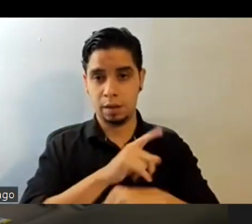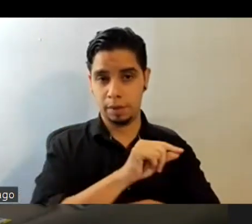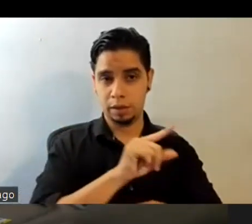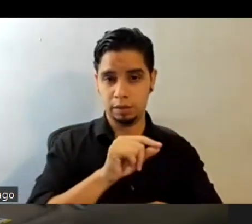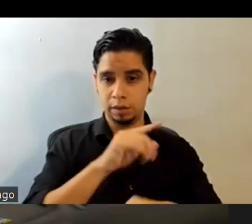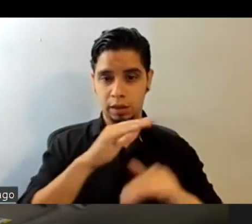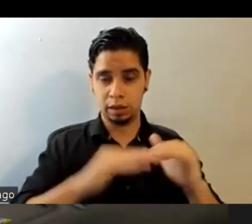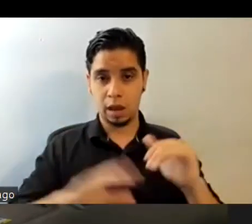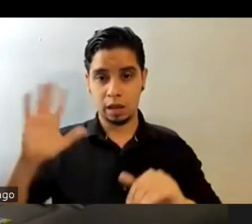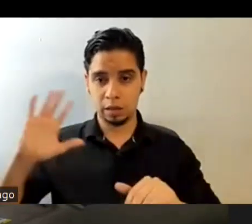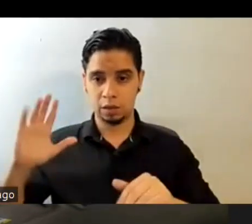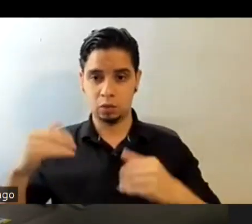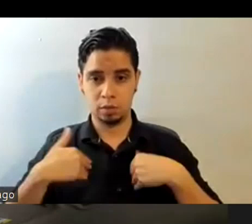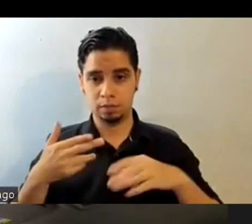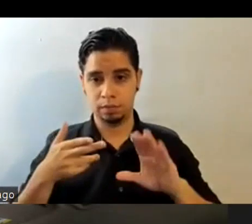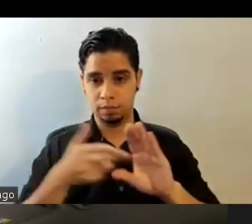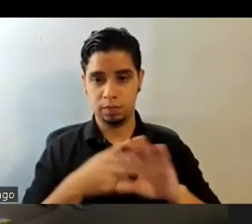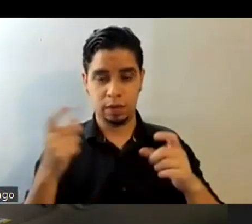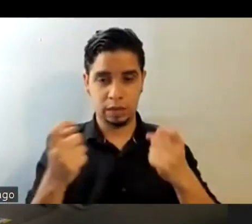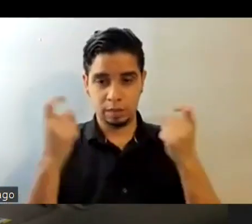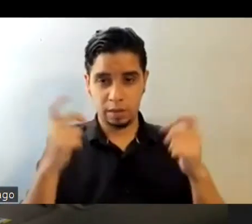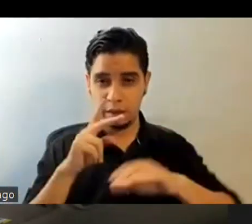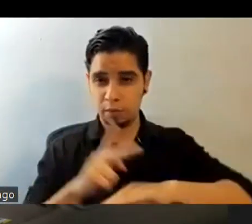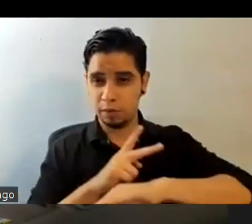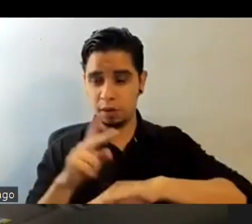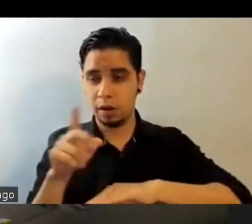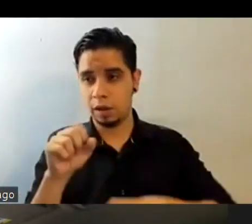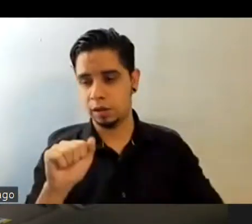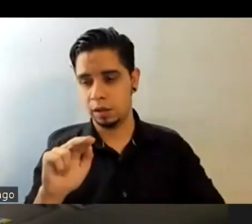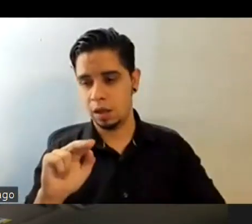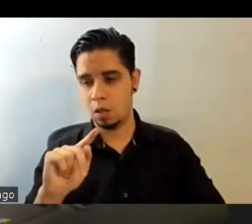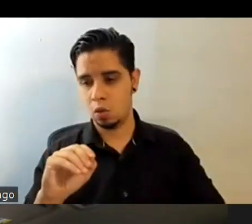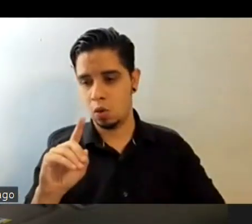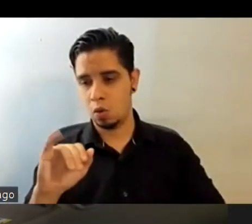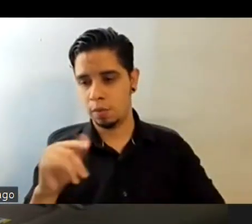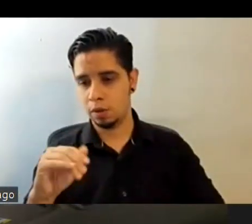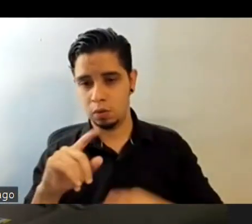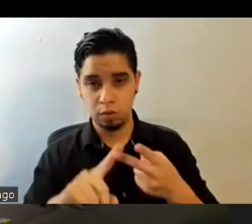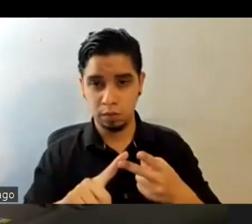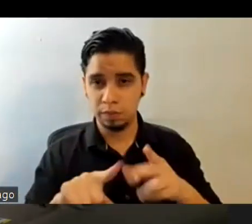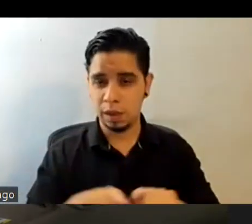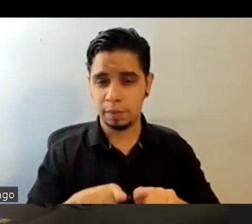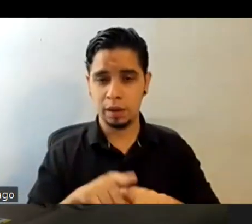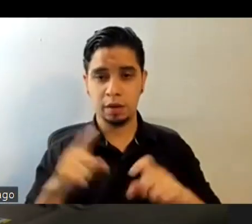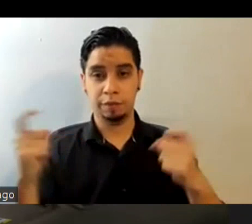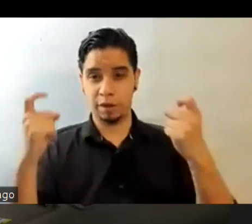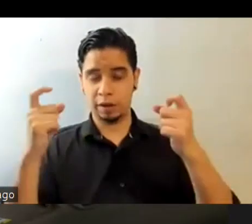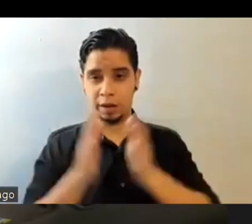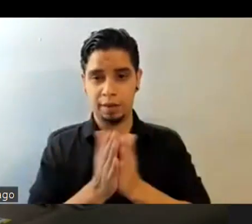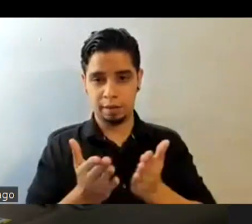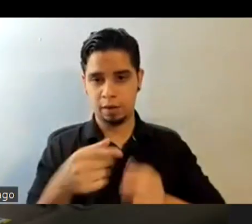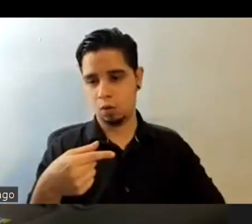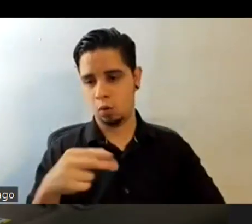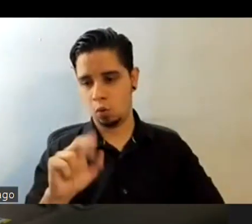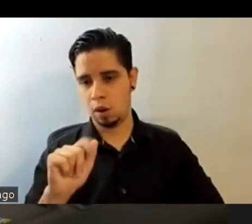Yo tuve participación en festivales de poesía con Santo Domingo, tuve feria de libros de